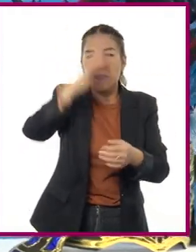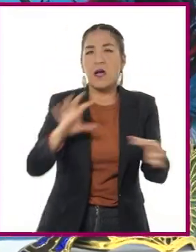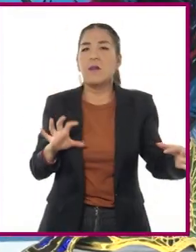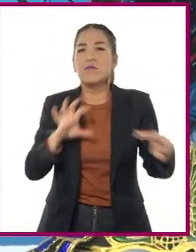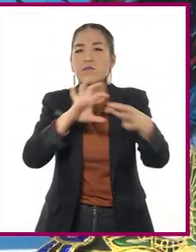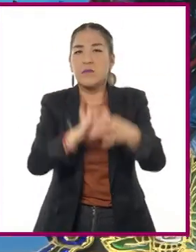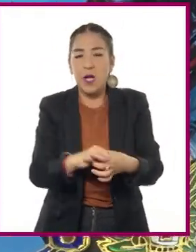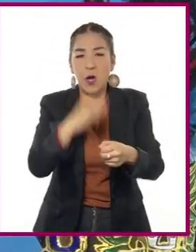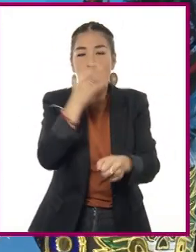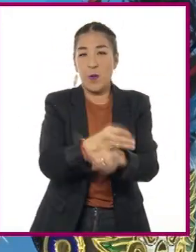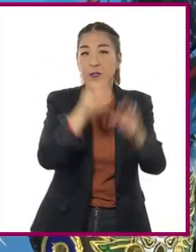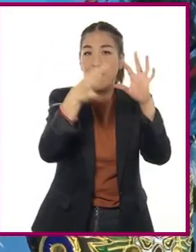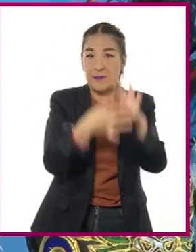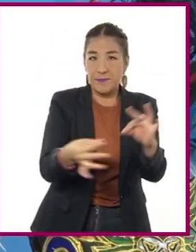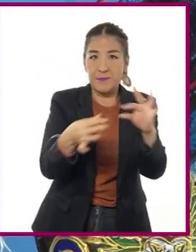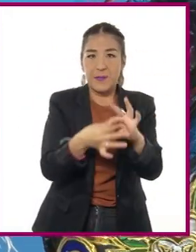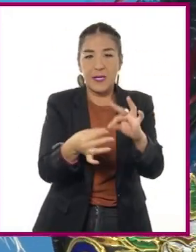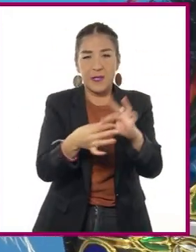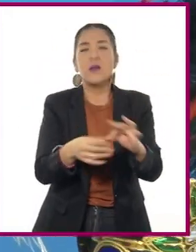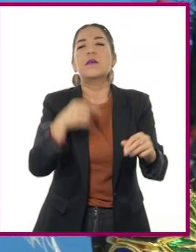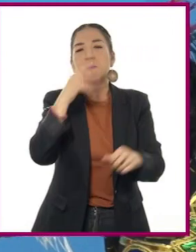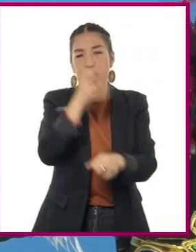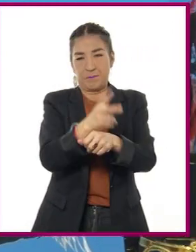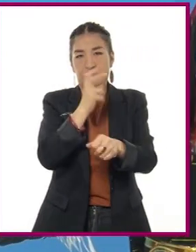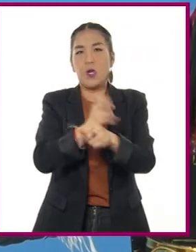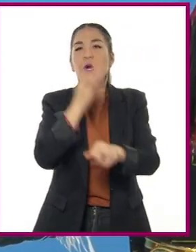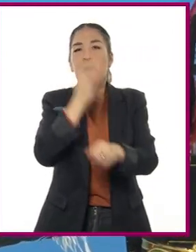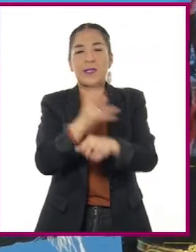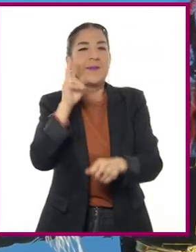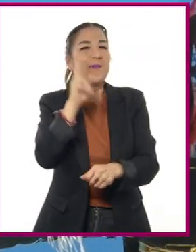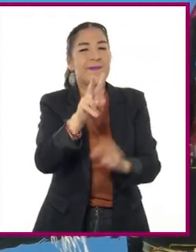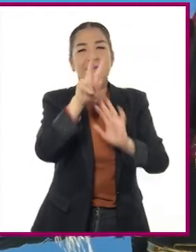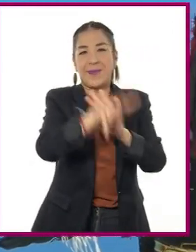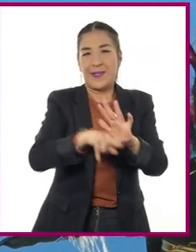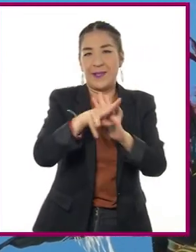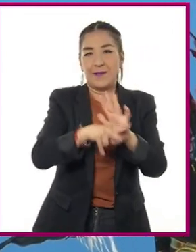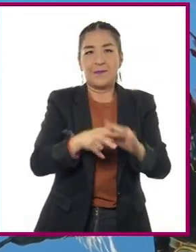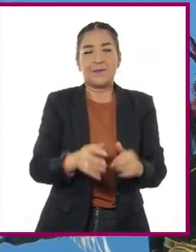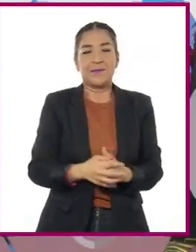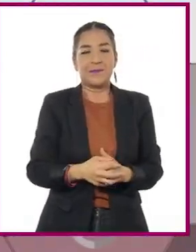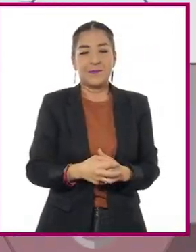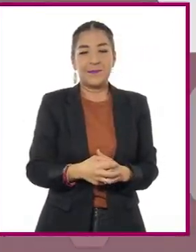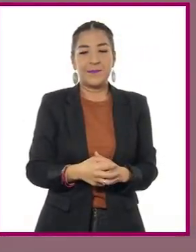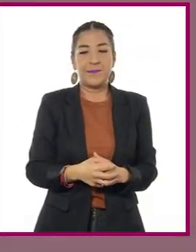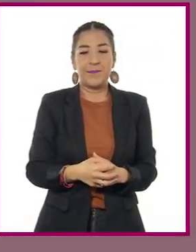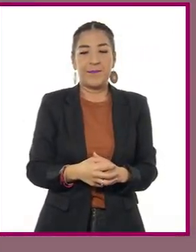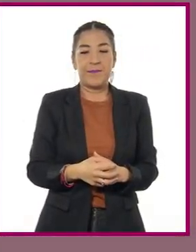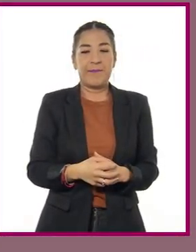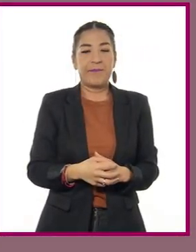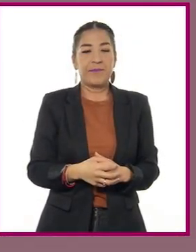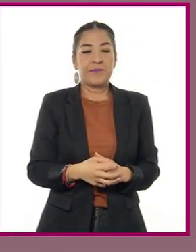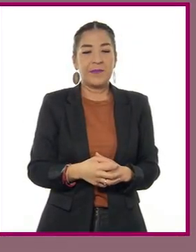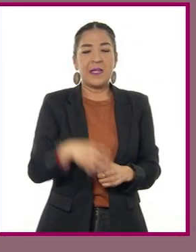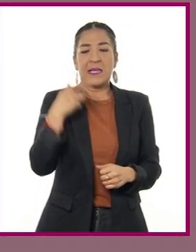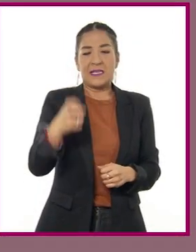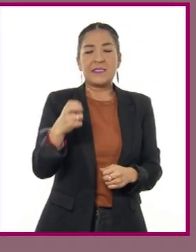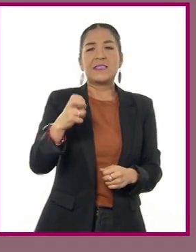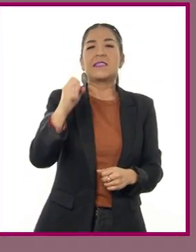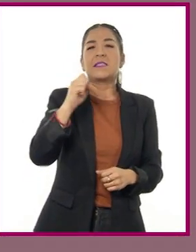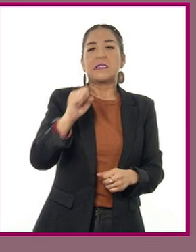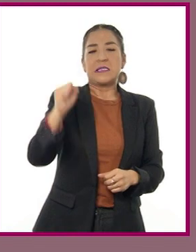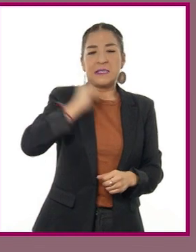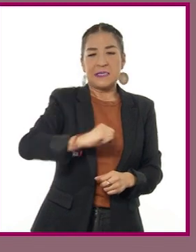lo mencionado hasta el momento, los invito a observar el siguiente video. Bueno, durante el siglo XVI,